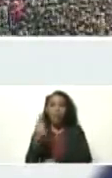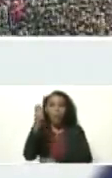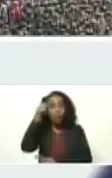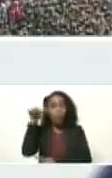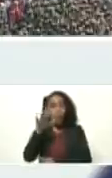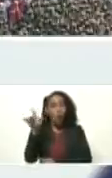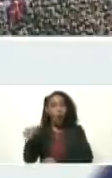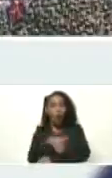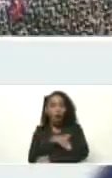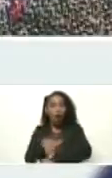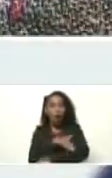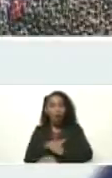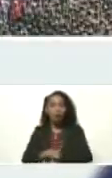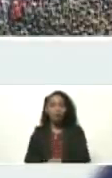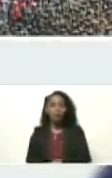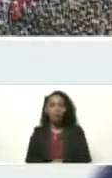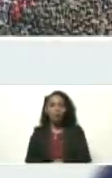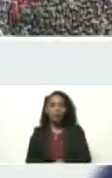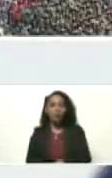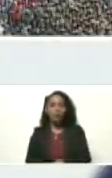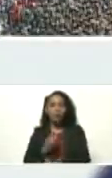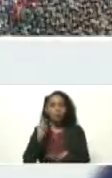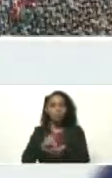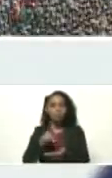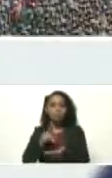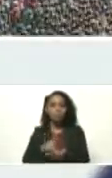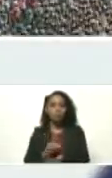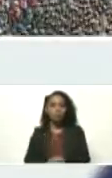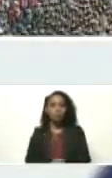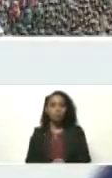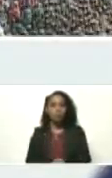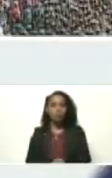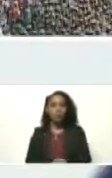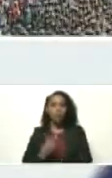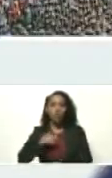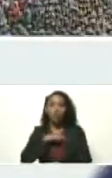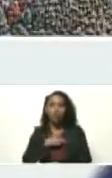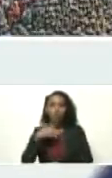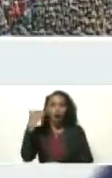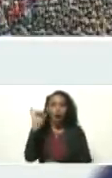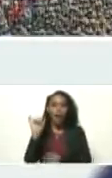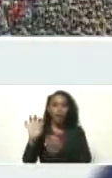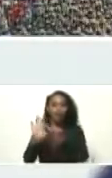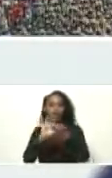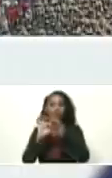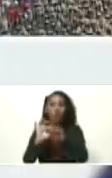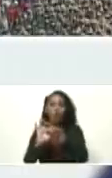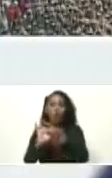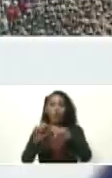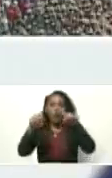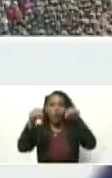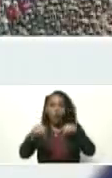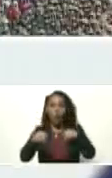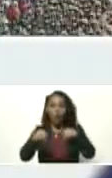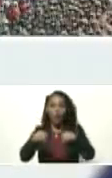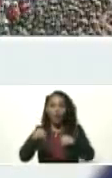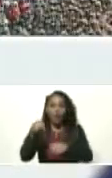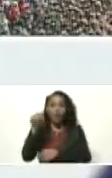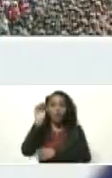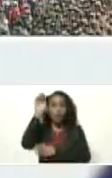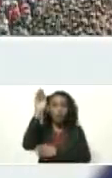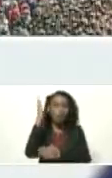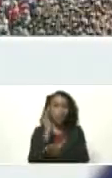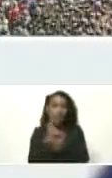en las calles, presente, estamos unidos de hoy y para